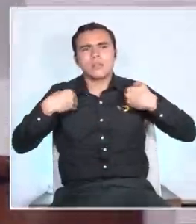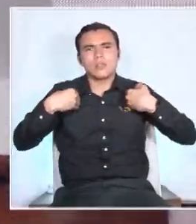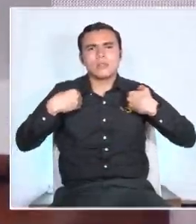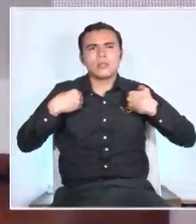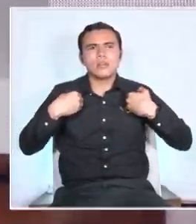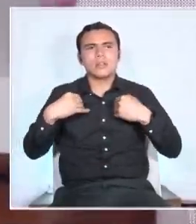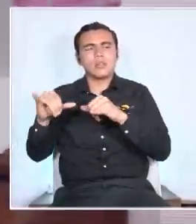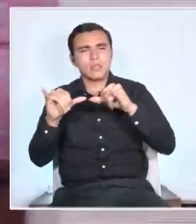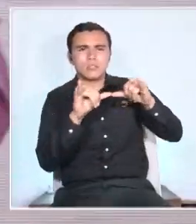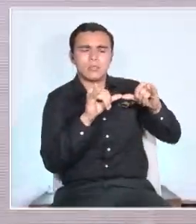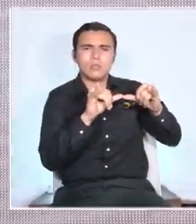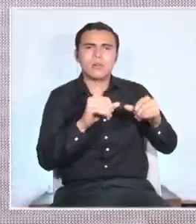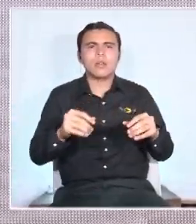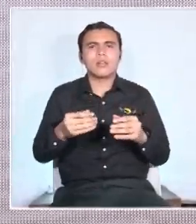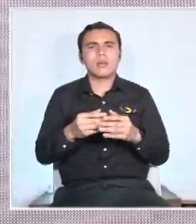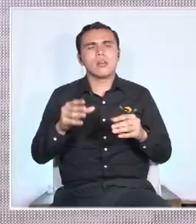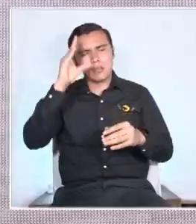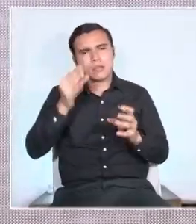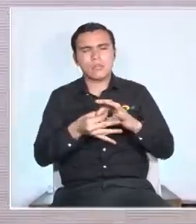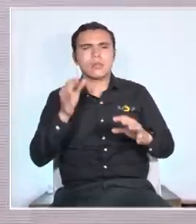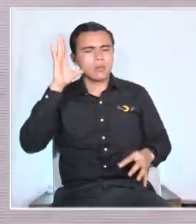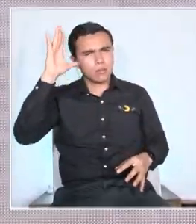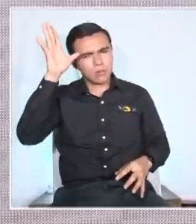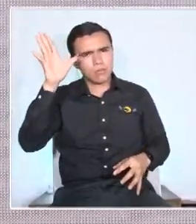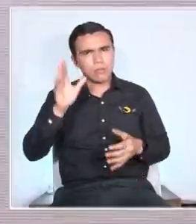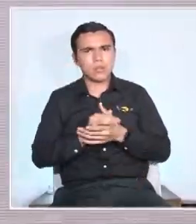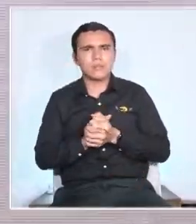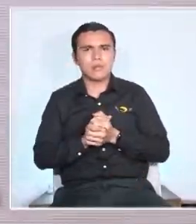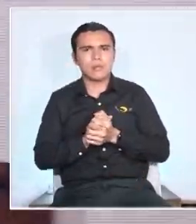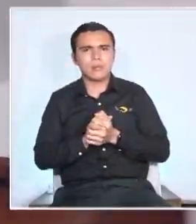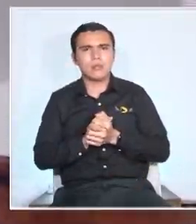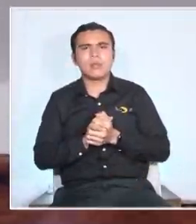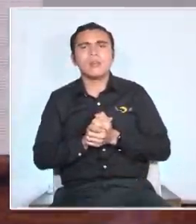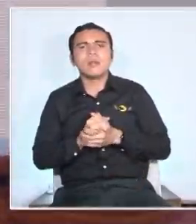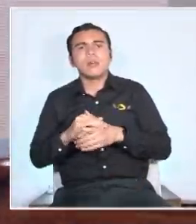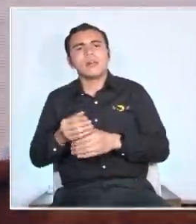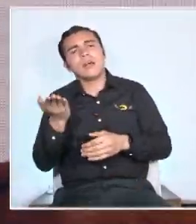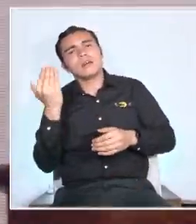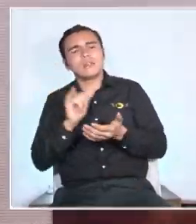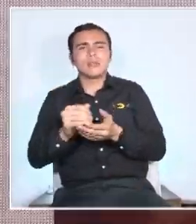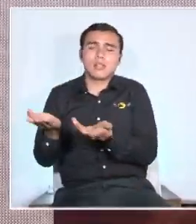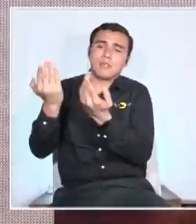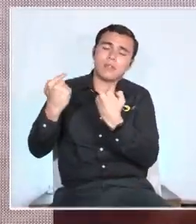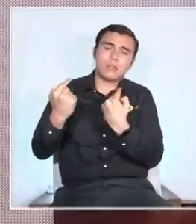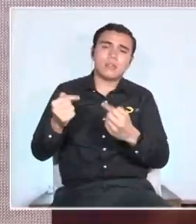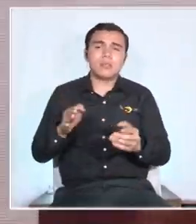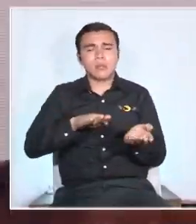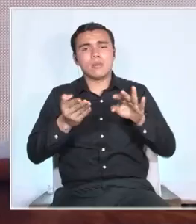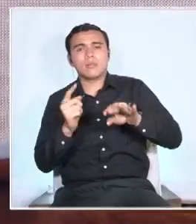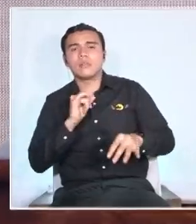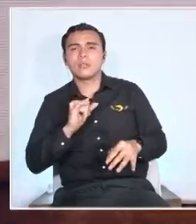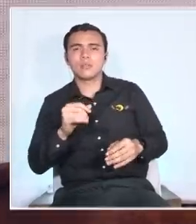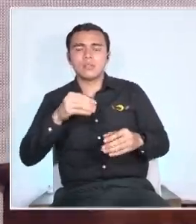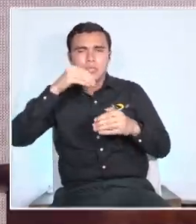semejanza al Hijo del Hombre. Quiere decir que antes de que Cristo viniera a morir por la humanidad, ya